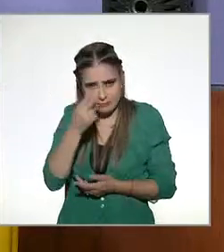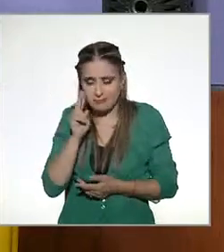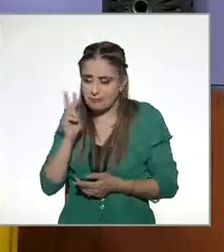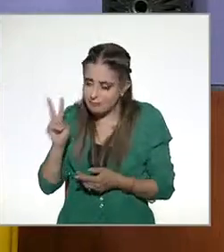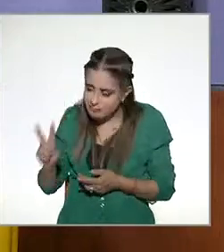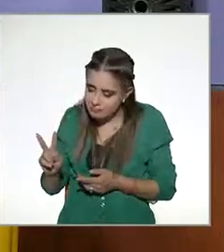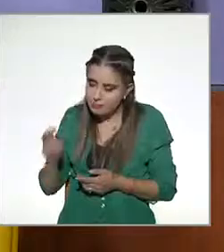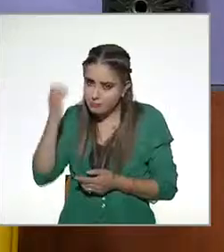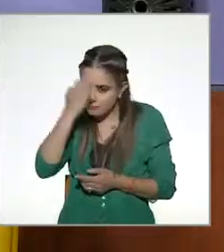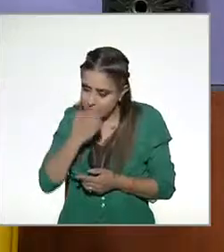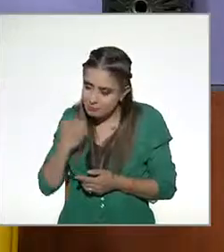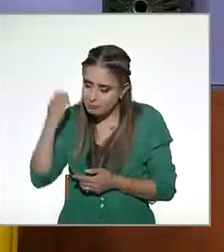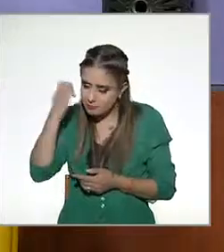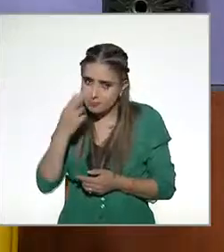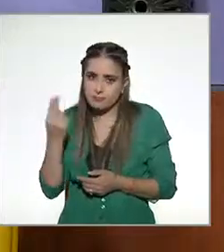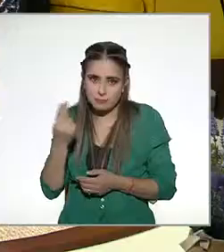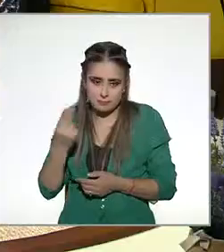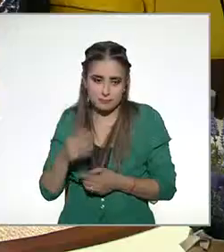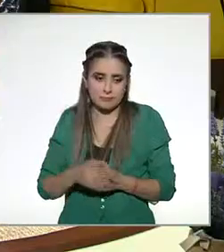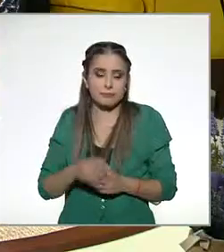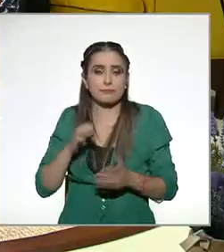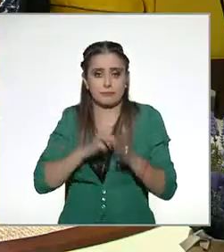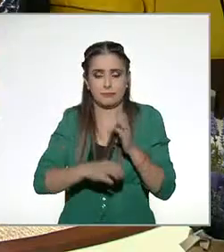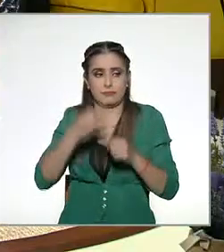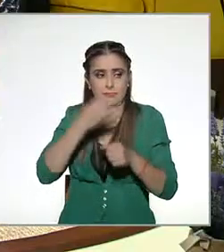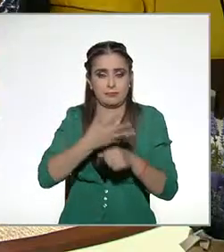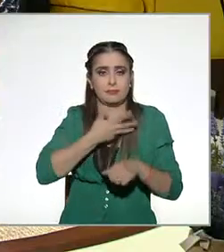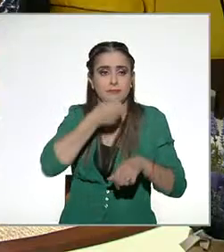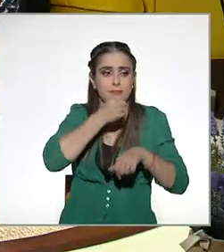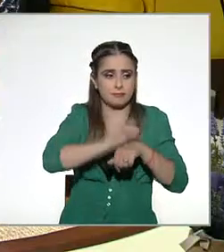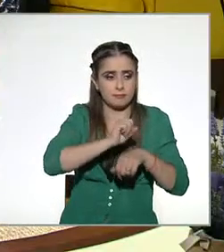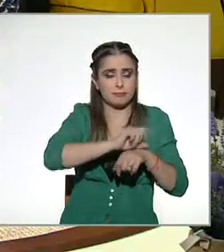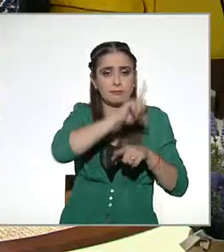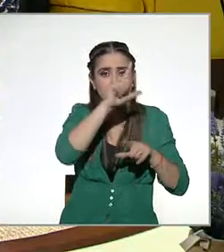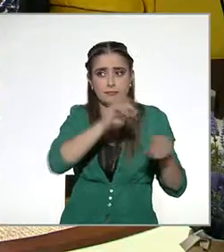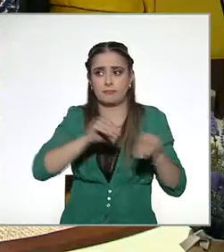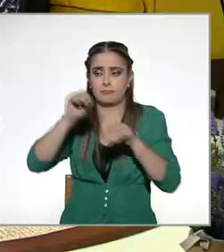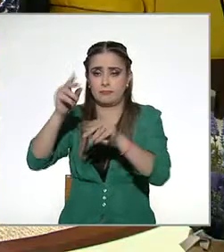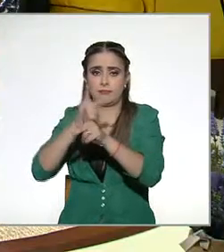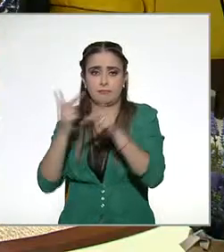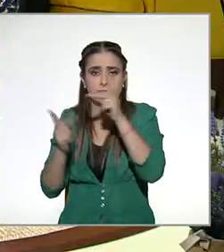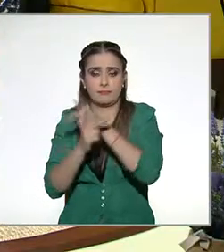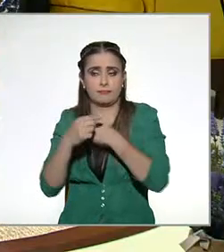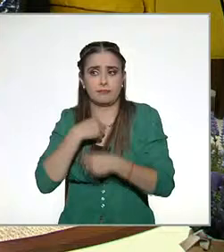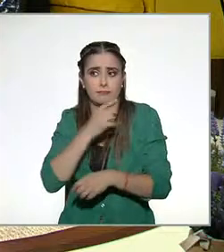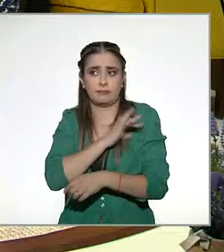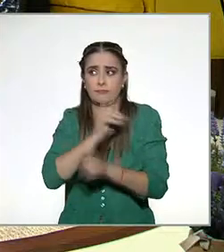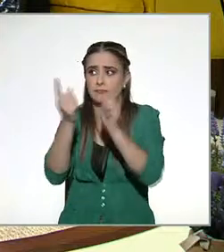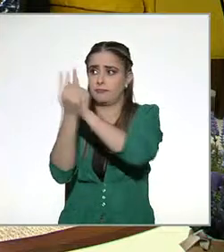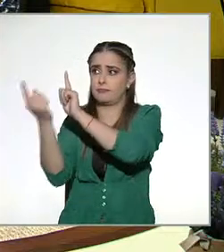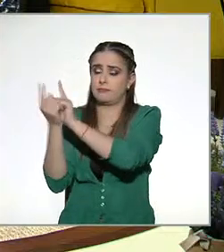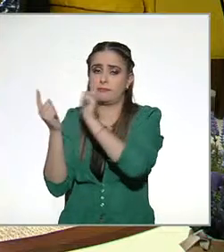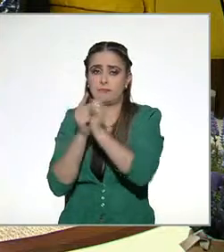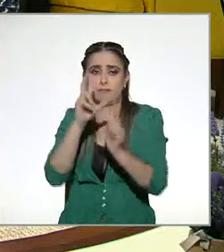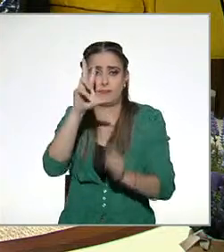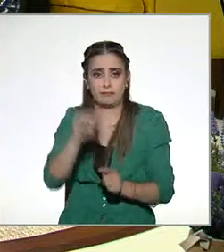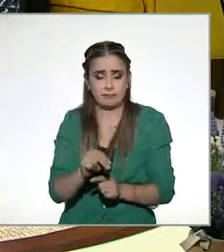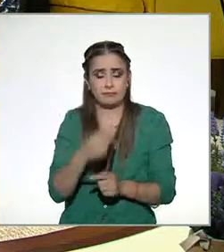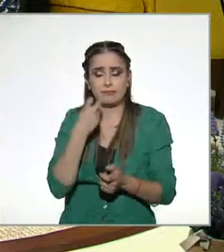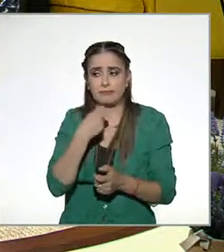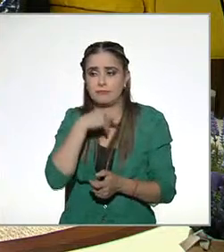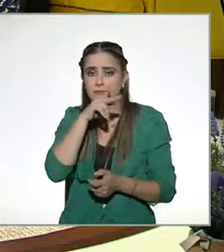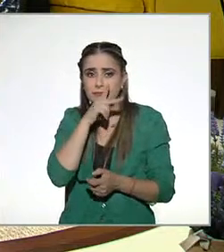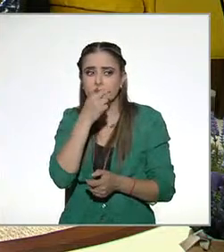mujer que preguntaba, a mí mi hijo que está en la secundaria, ahora va a pasar a preparatoria y tengo miedo de que no socialice y así. La realidad es que muchas veces